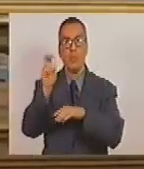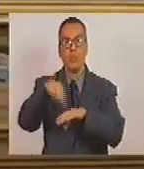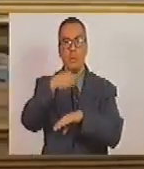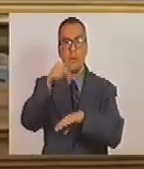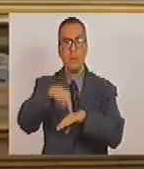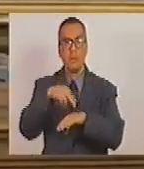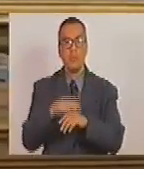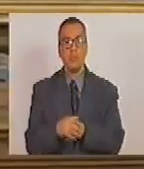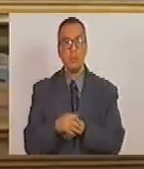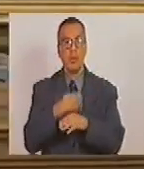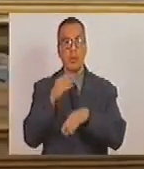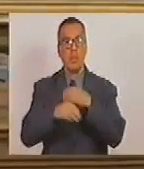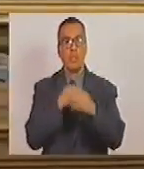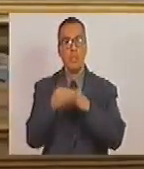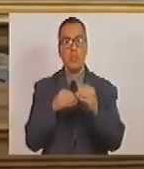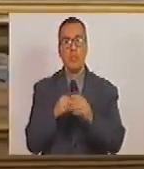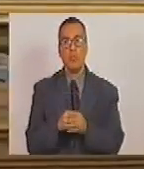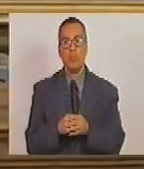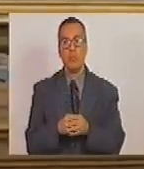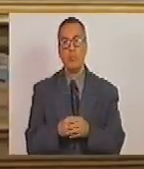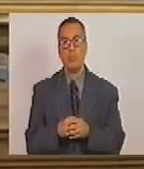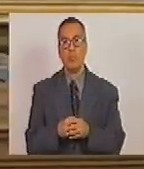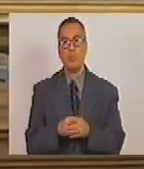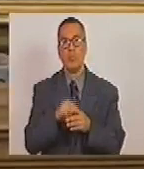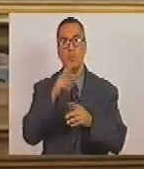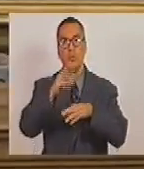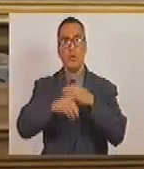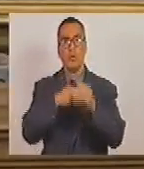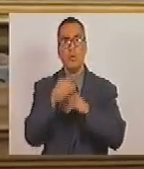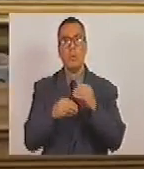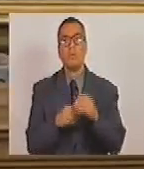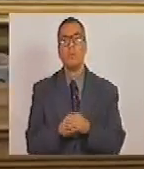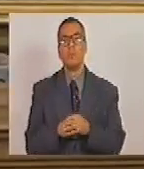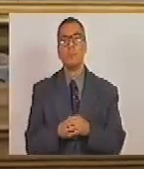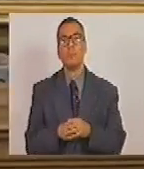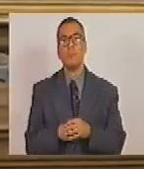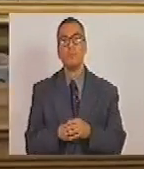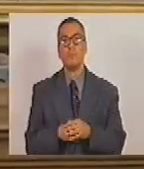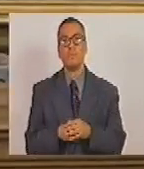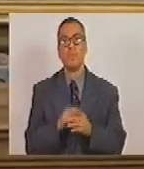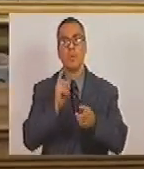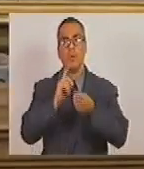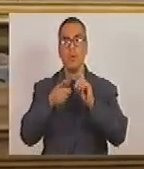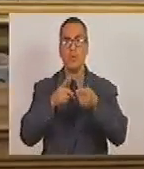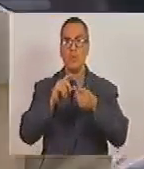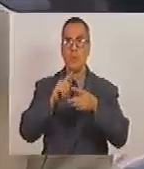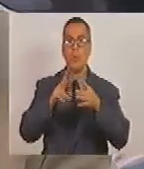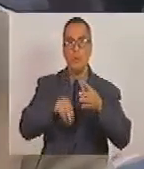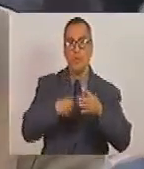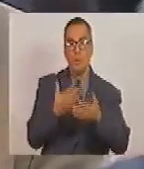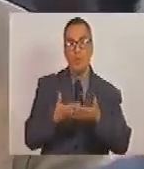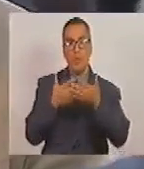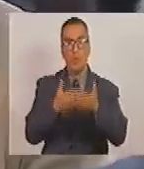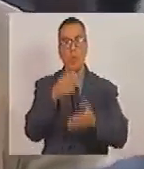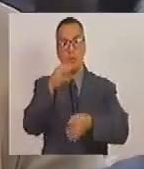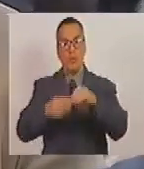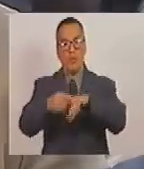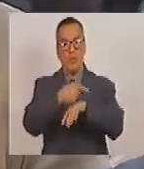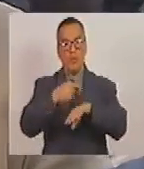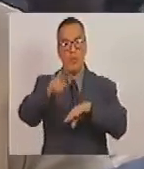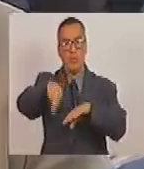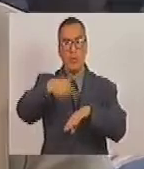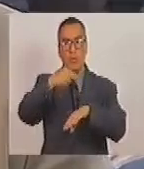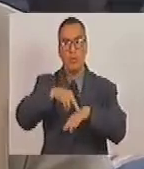Nacional a los efectos de que se establezcan algunas medidas que pudiéramos proponer al Ejecutivo Nacional